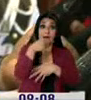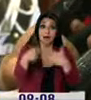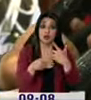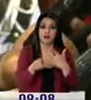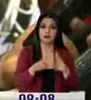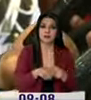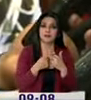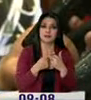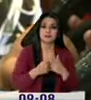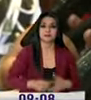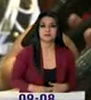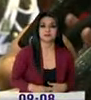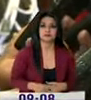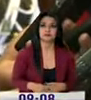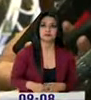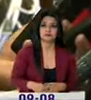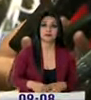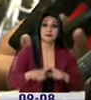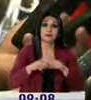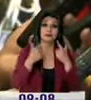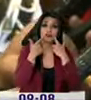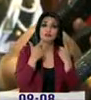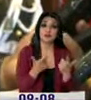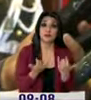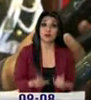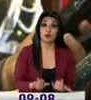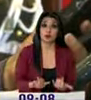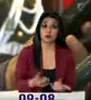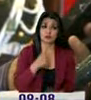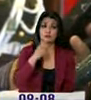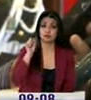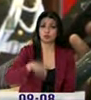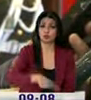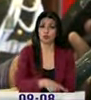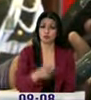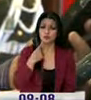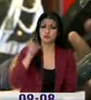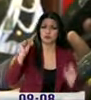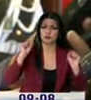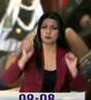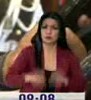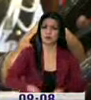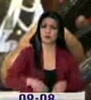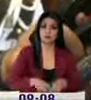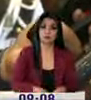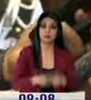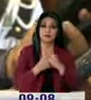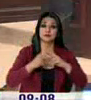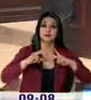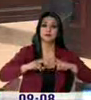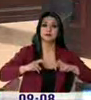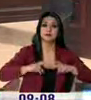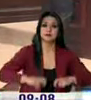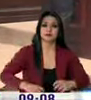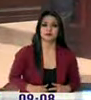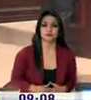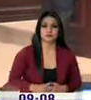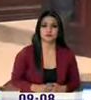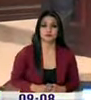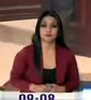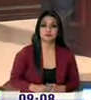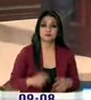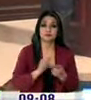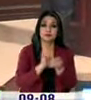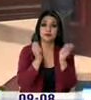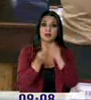Pero aclarar de que el fiscal este momento tiene la posibilidad de realizar la investigación. Son los